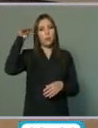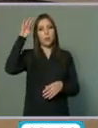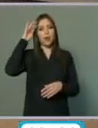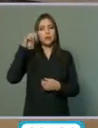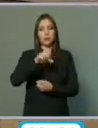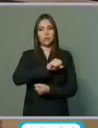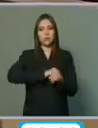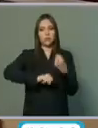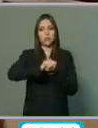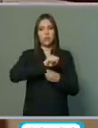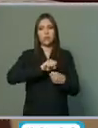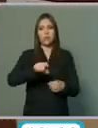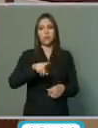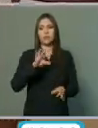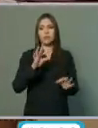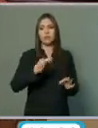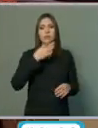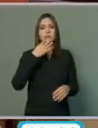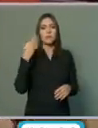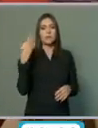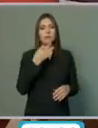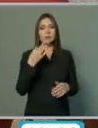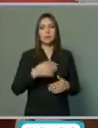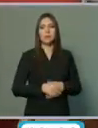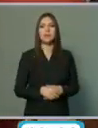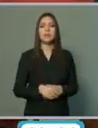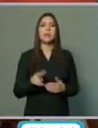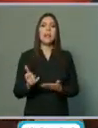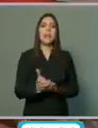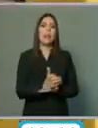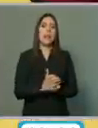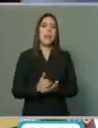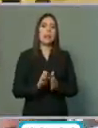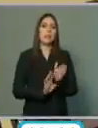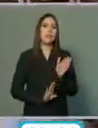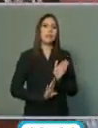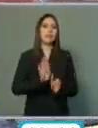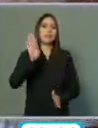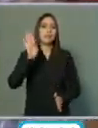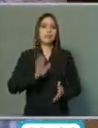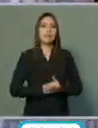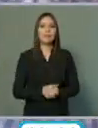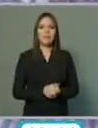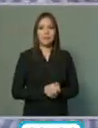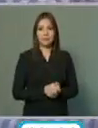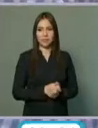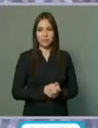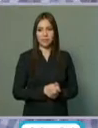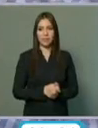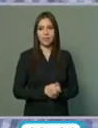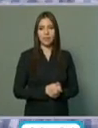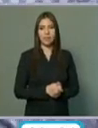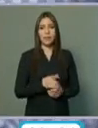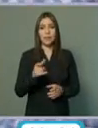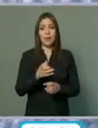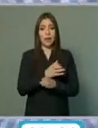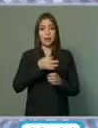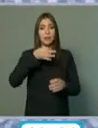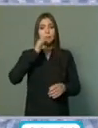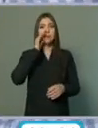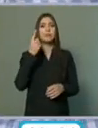Y levanta el ánimo, ¿no? Levanta el ánimo, las ganas y todo. ¿Qué le produce el café al